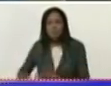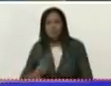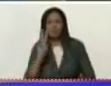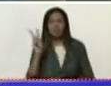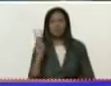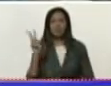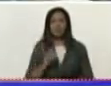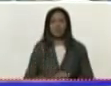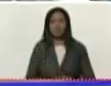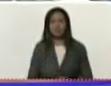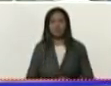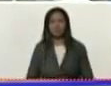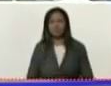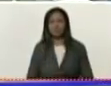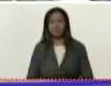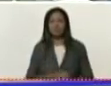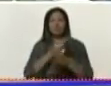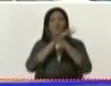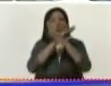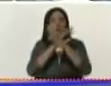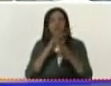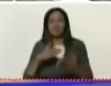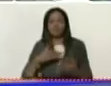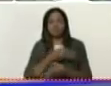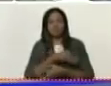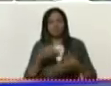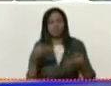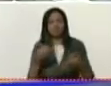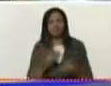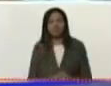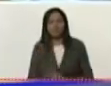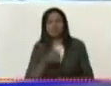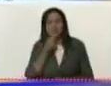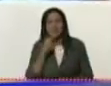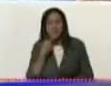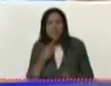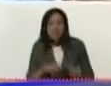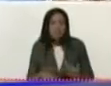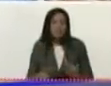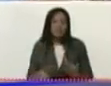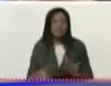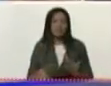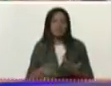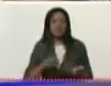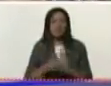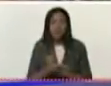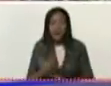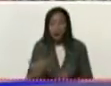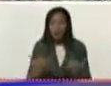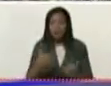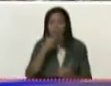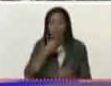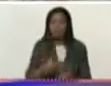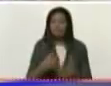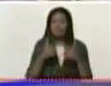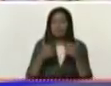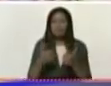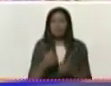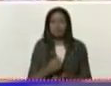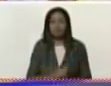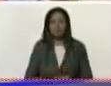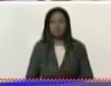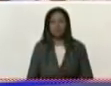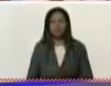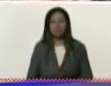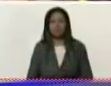Venezuela. Juguetes de calidad, juguetes bellos para esta época decembrina.